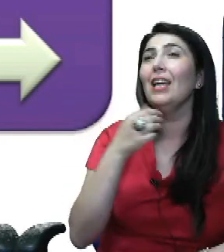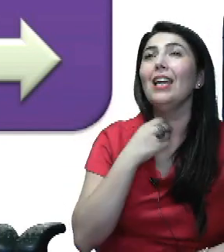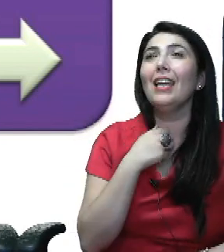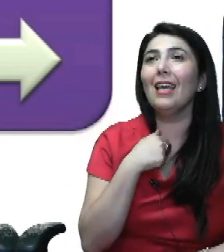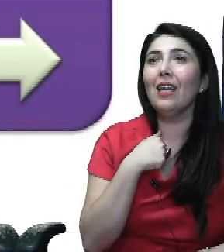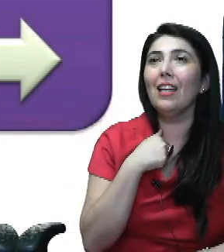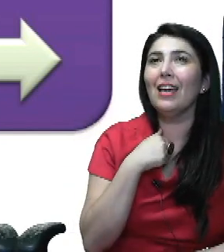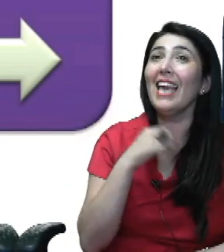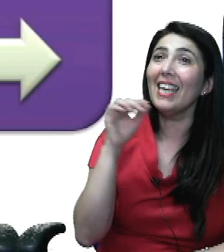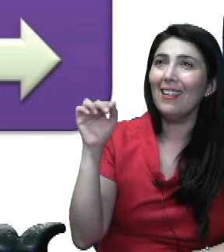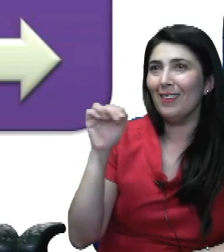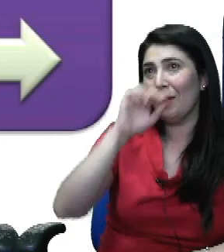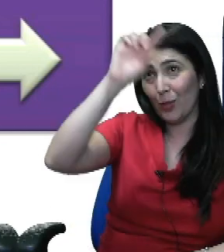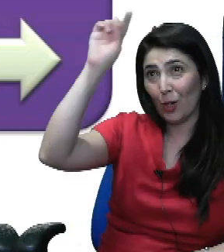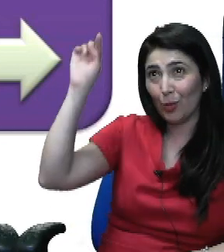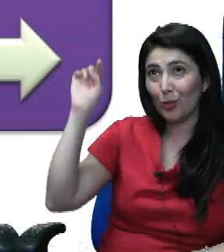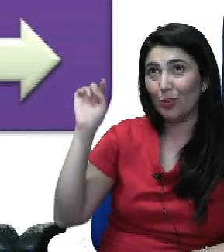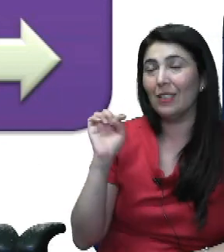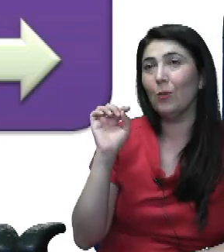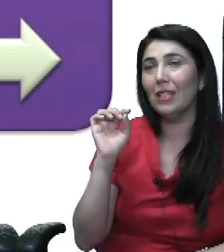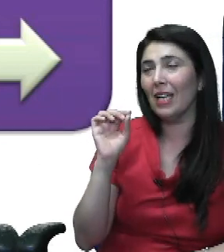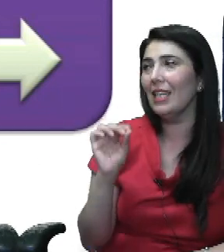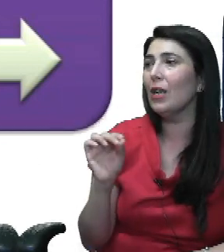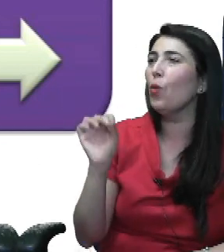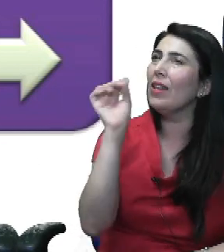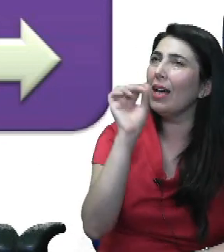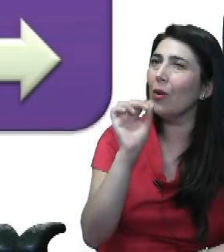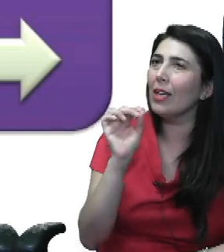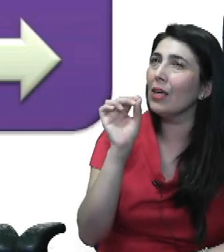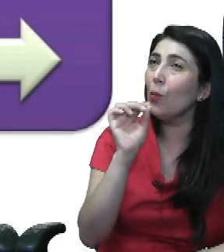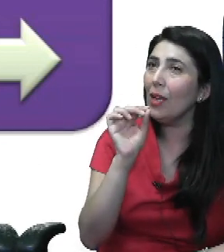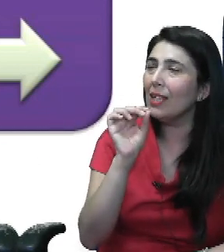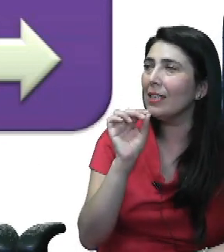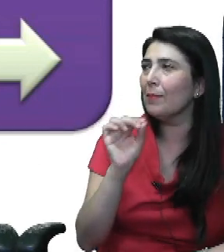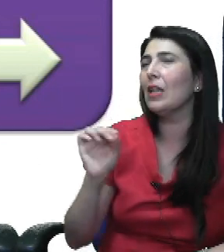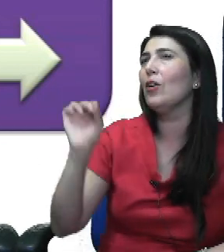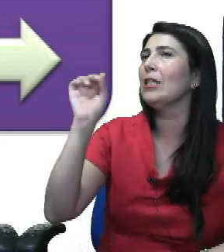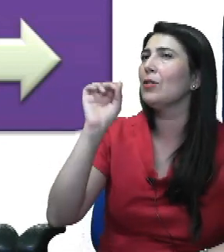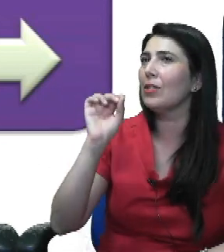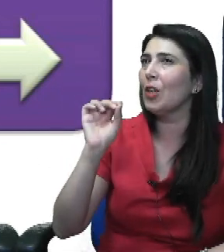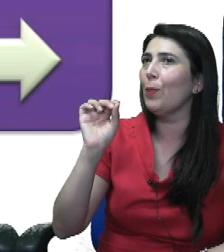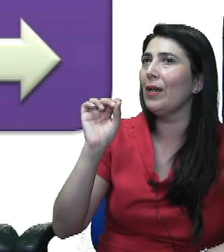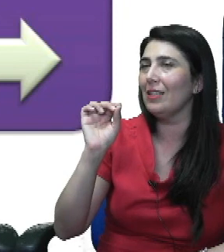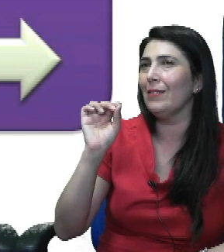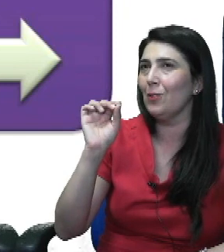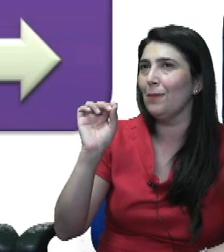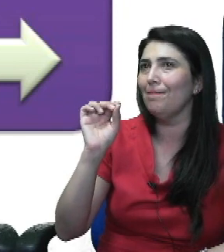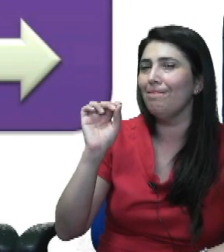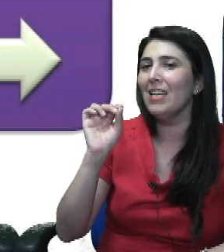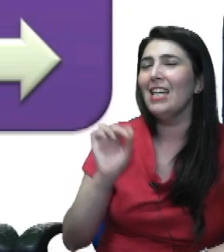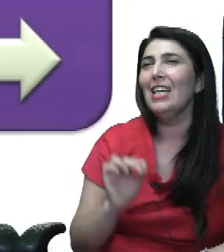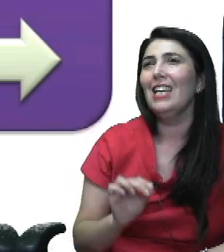posiciona en el eje del modelo de protección de la salud mental, del cuidado a quienes cuidan y también de los lineamientos técnicos para la